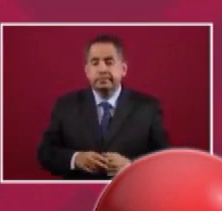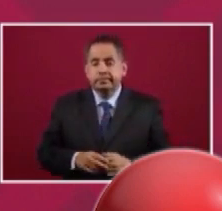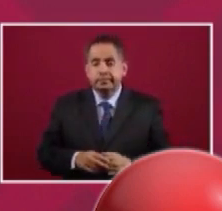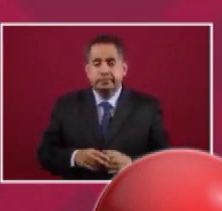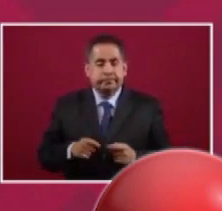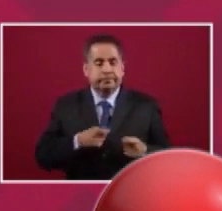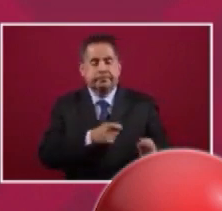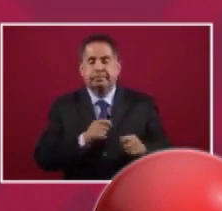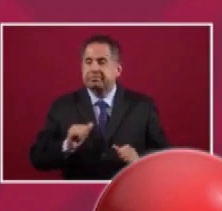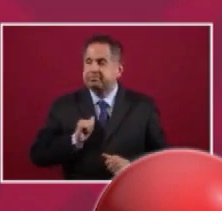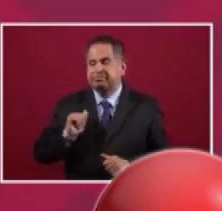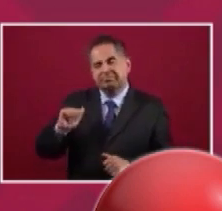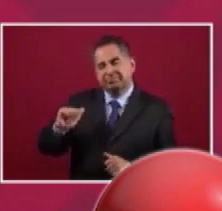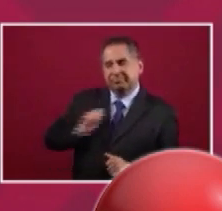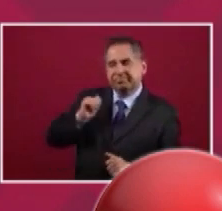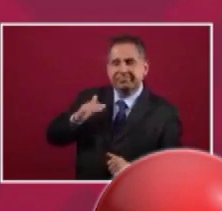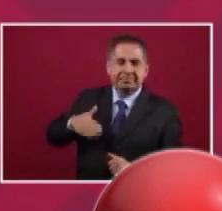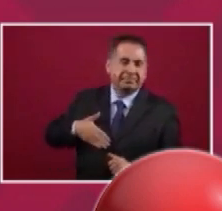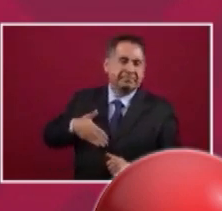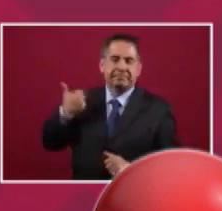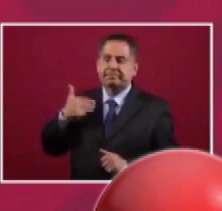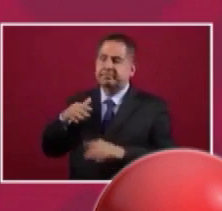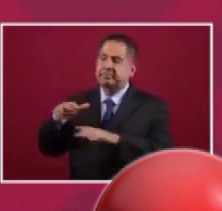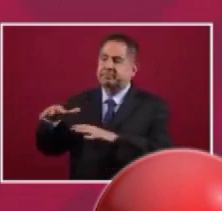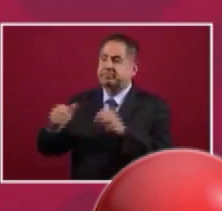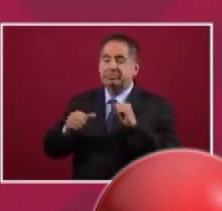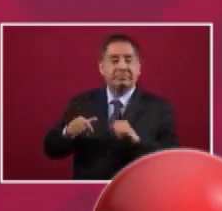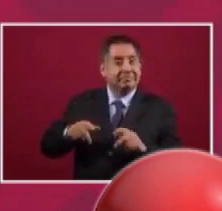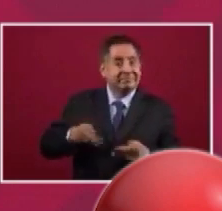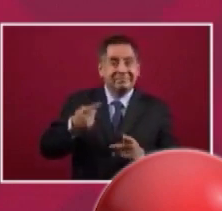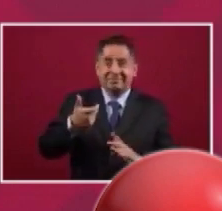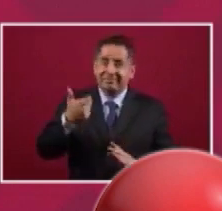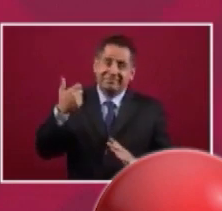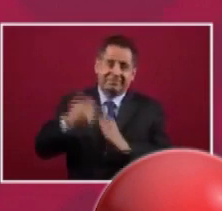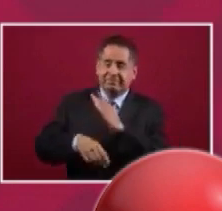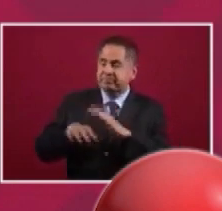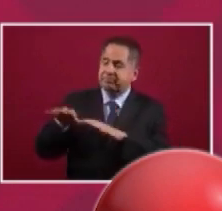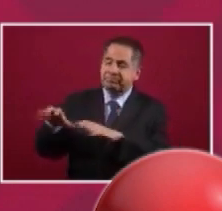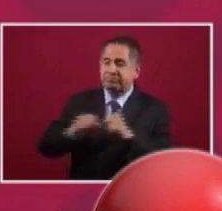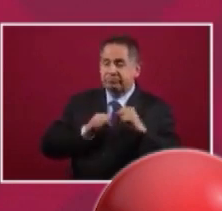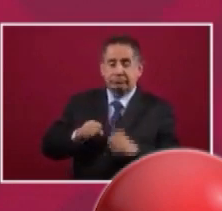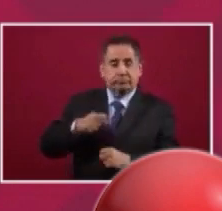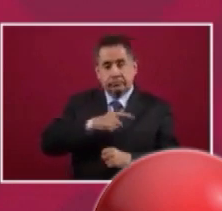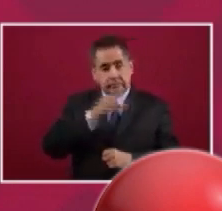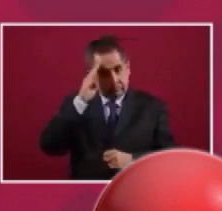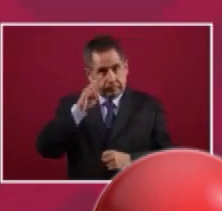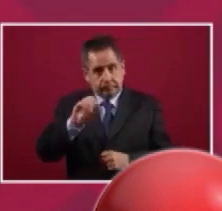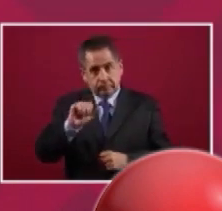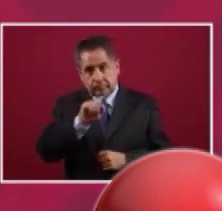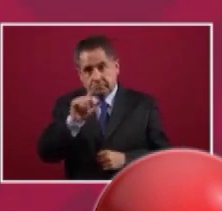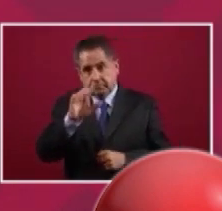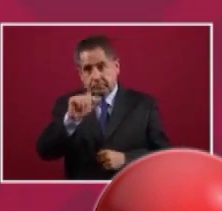o se beneficia del remate el señor Azcárraga